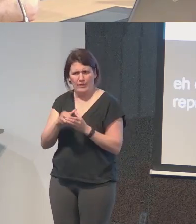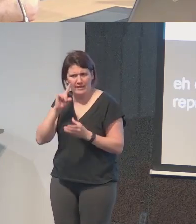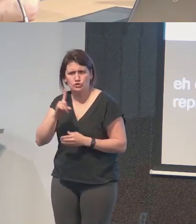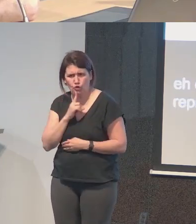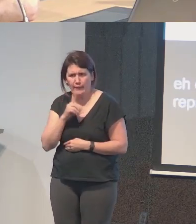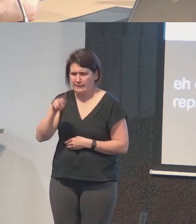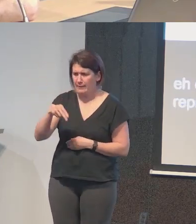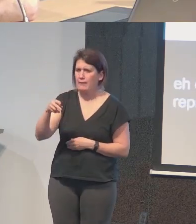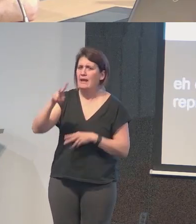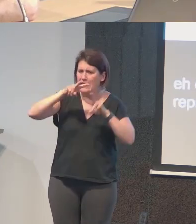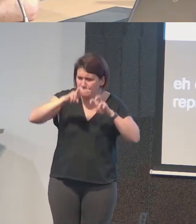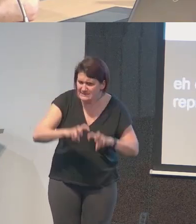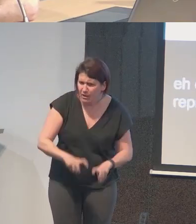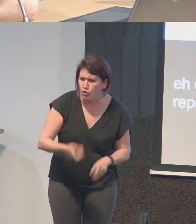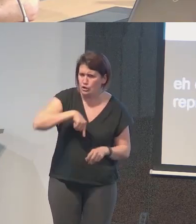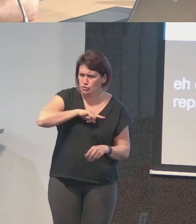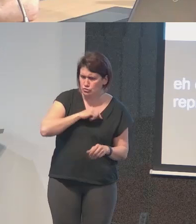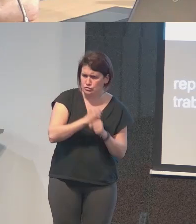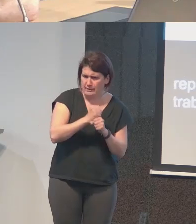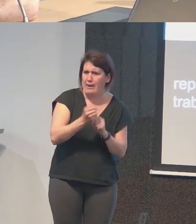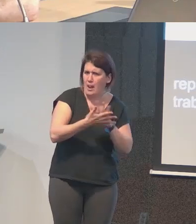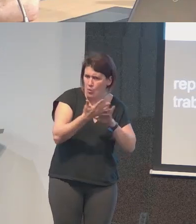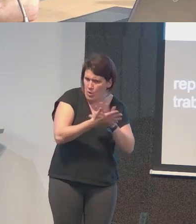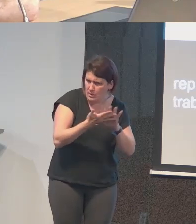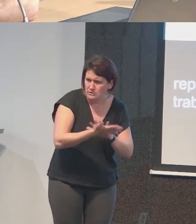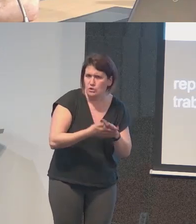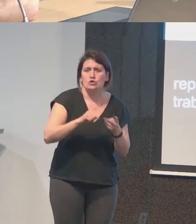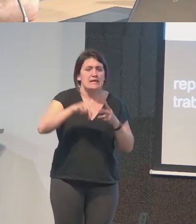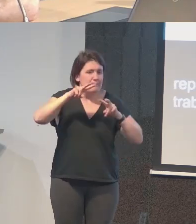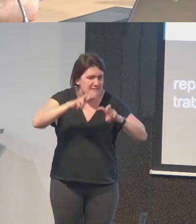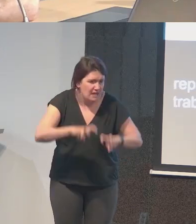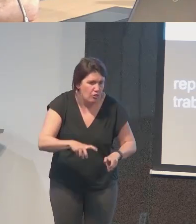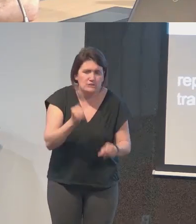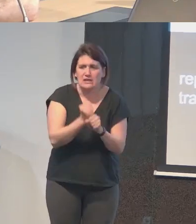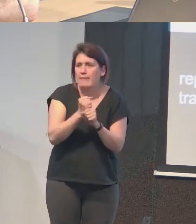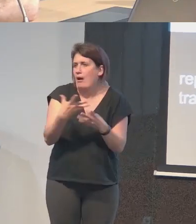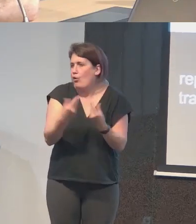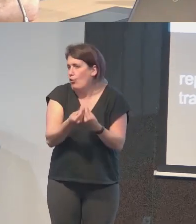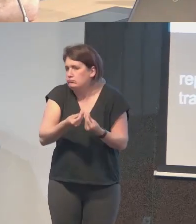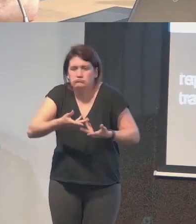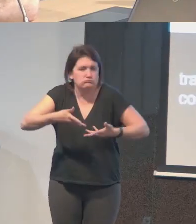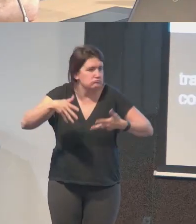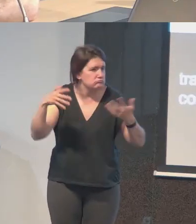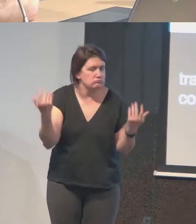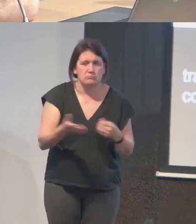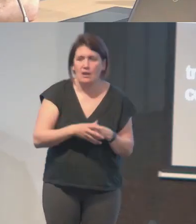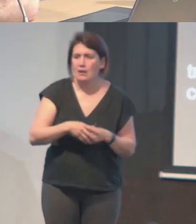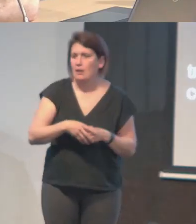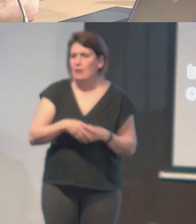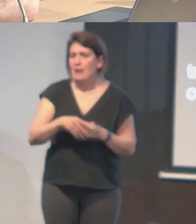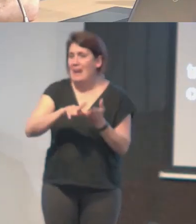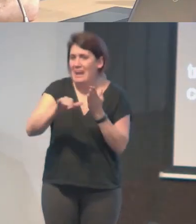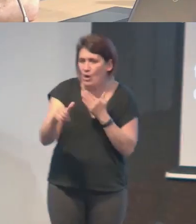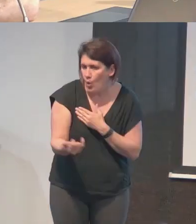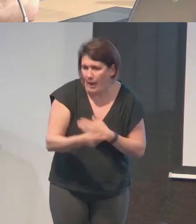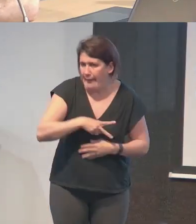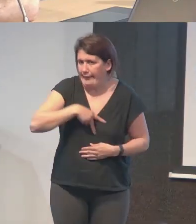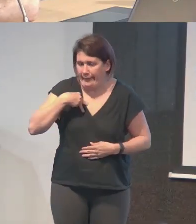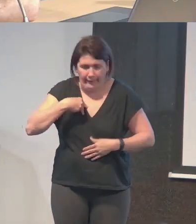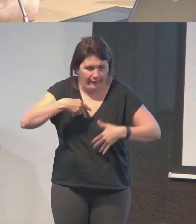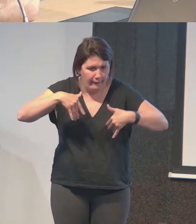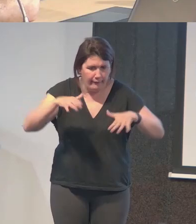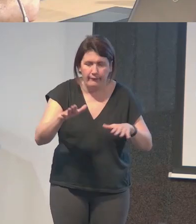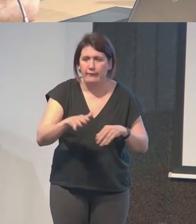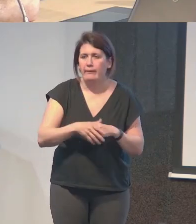sorda, investigadores que trabajan con lengua de signos, investigadores que trabajan con lenguaje oral